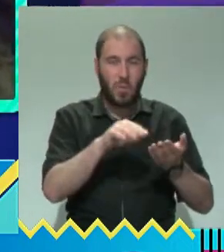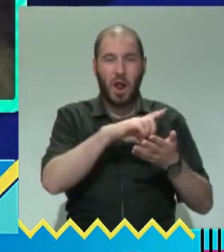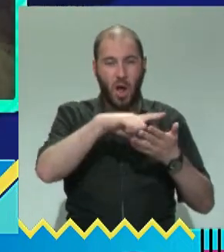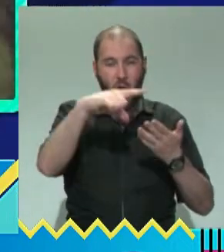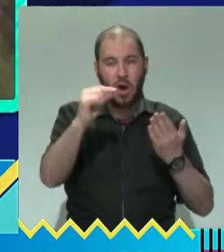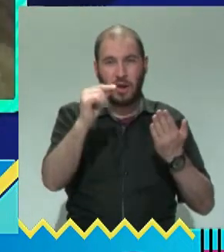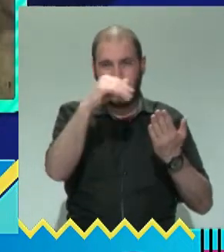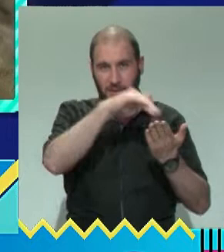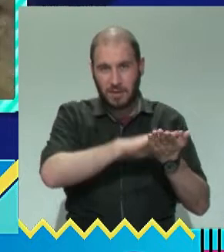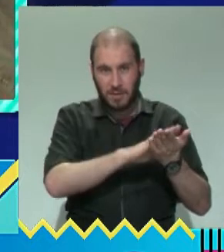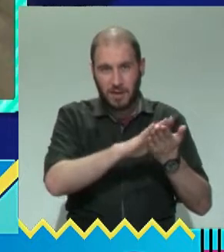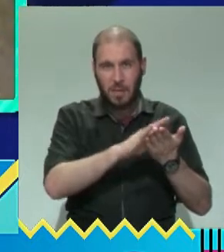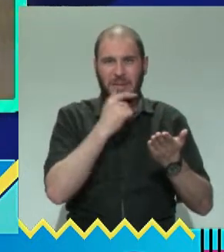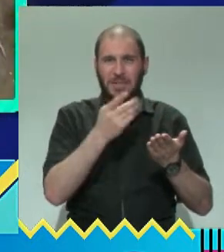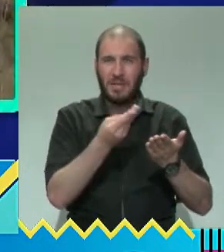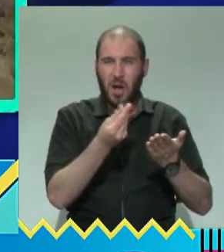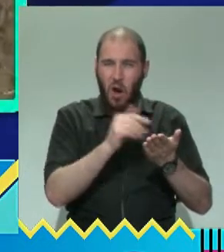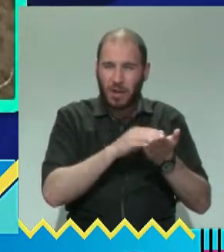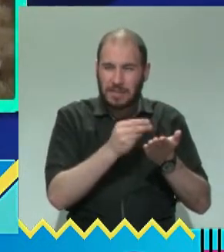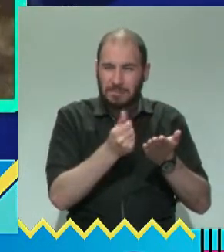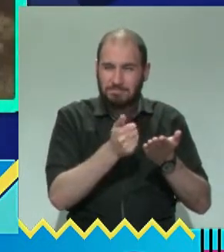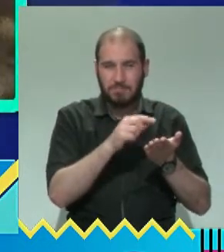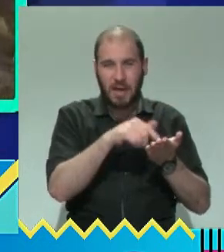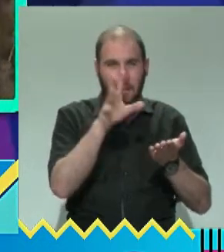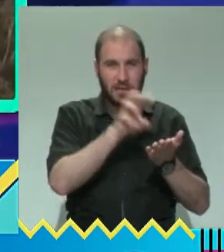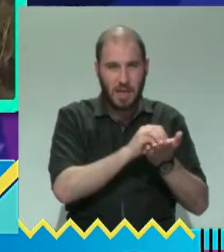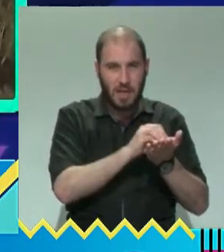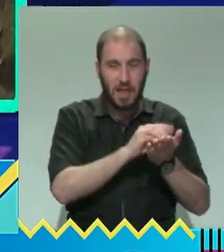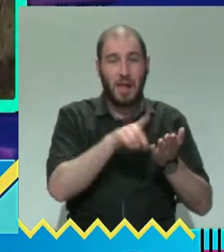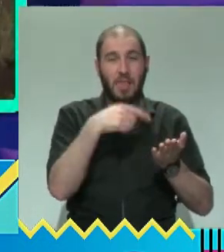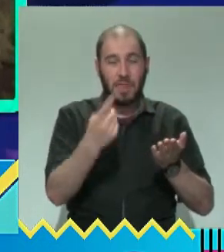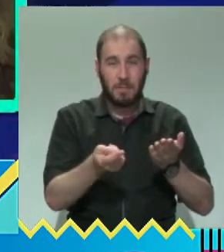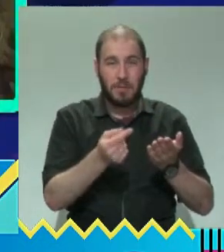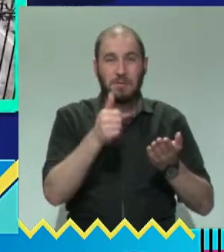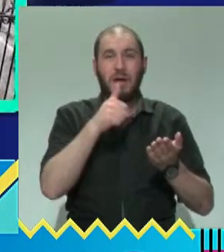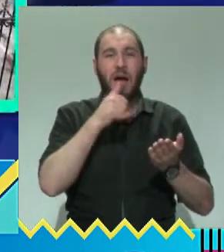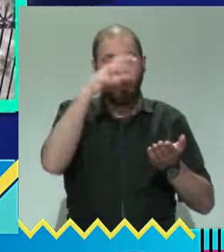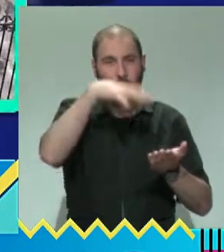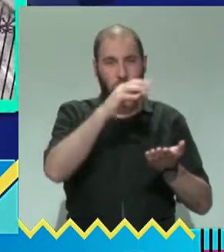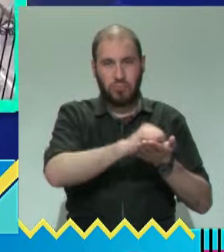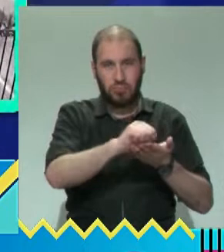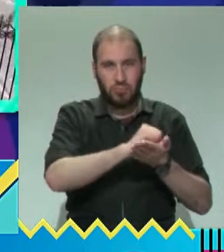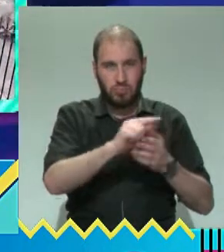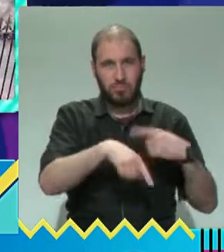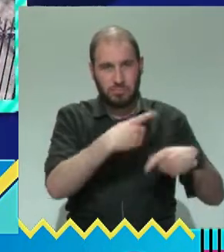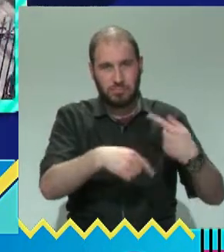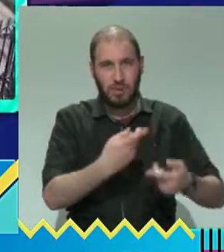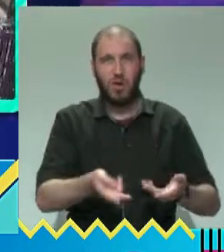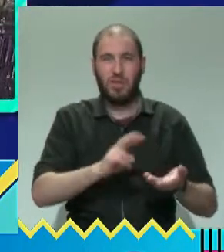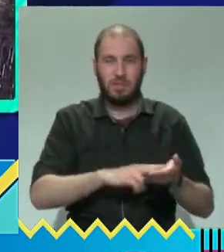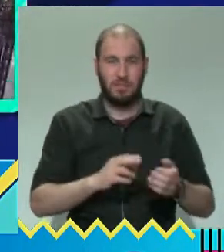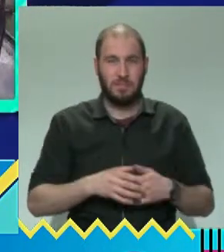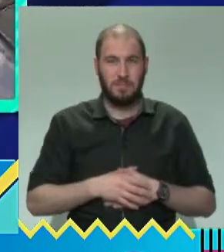tiene como una pelusa la hoja que lo detiene y después se lava con las lluvias y queda listo para recibir